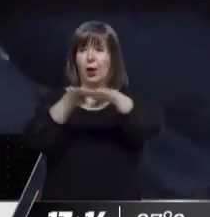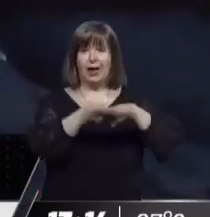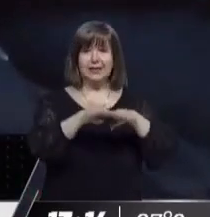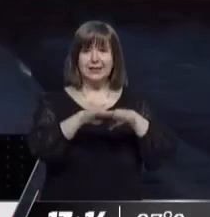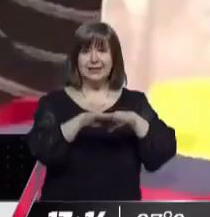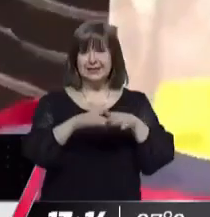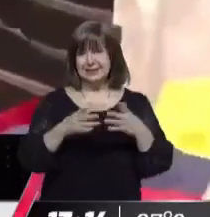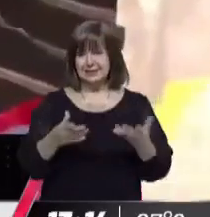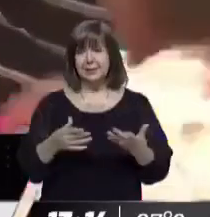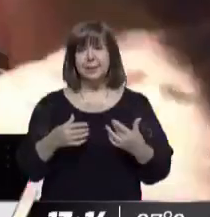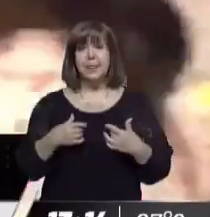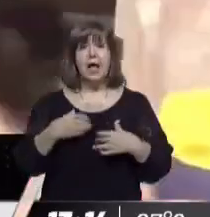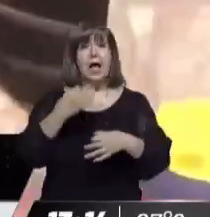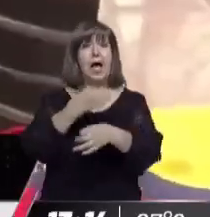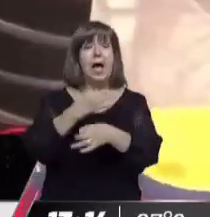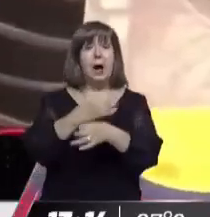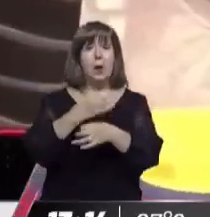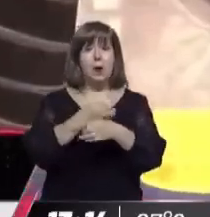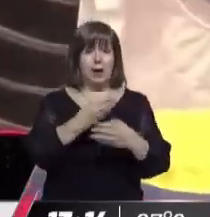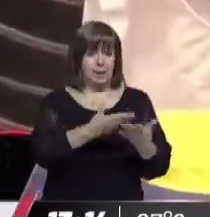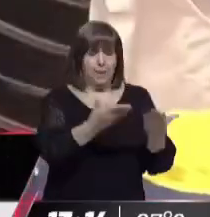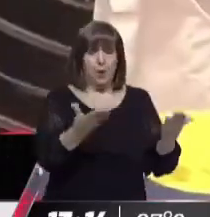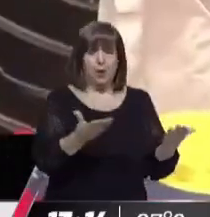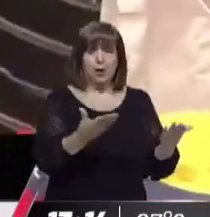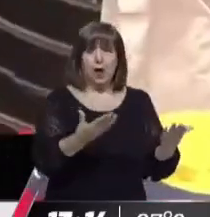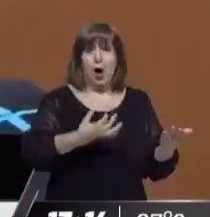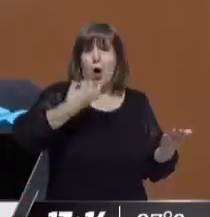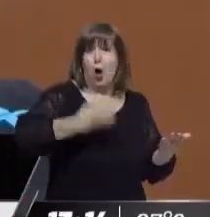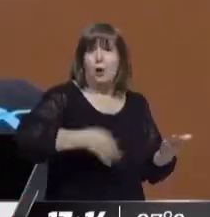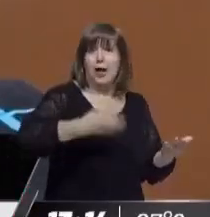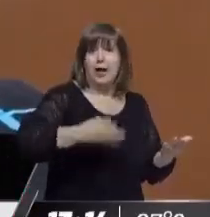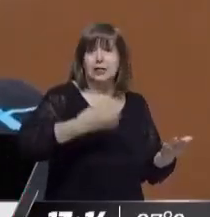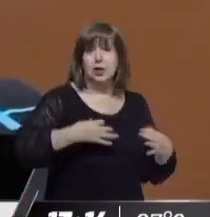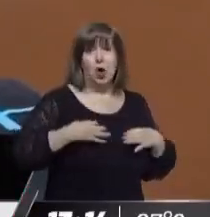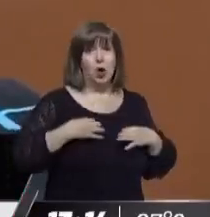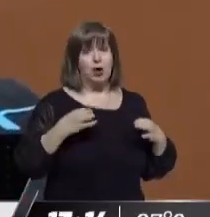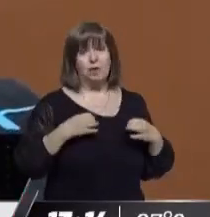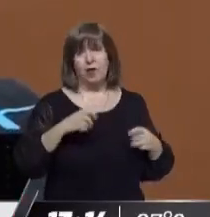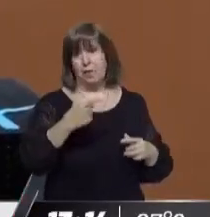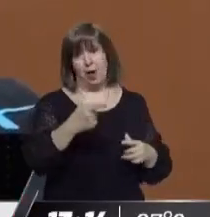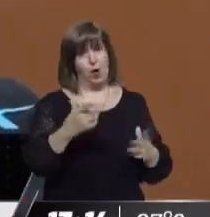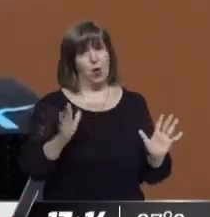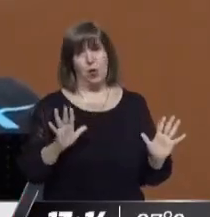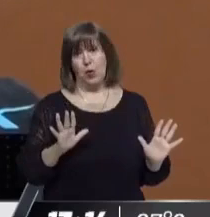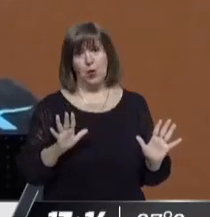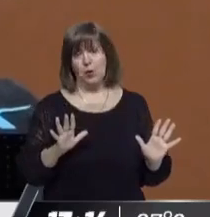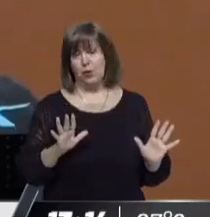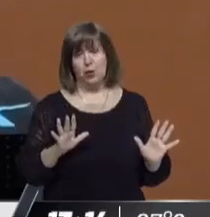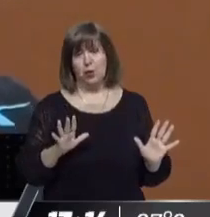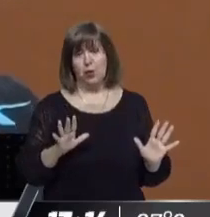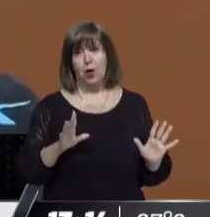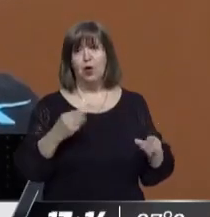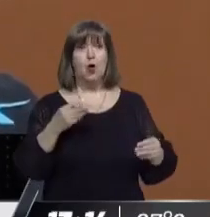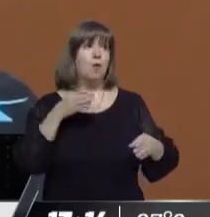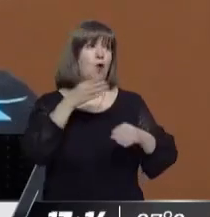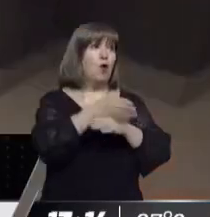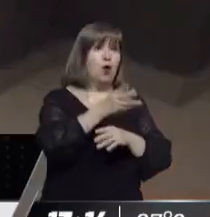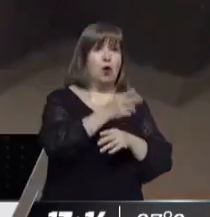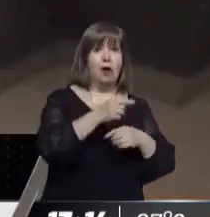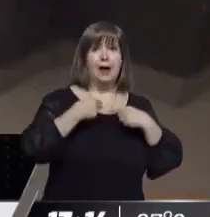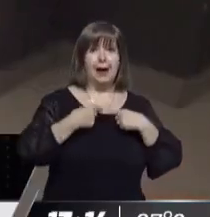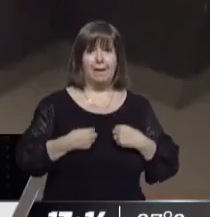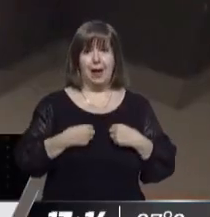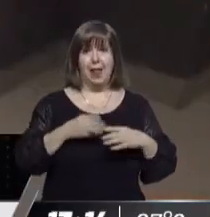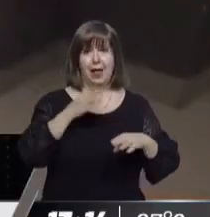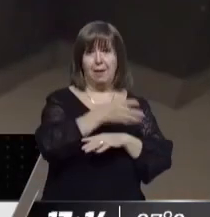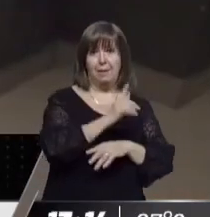condiciones. Ahora, las escuelas de gestión estatal no pueden exigir un uniforme. No hay un alumno que no va a poder entrar a la escuela porque no tuvo la remera.